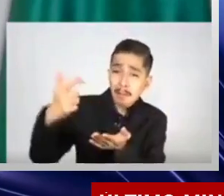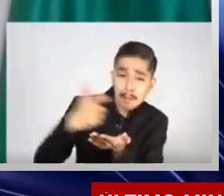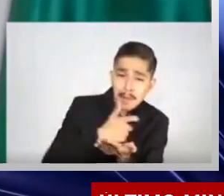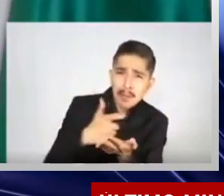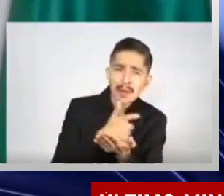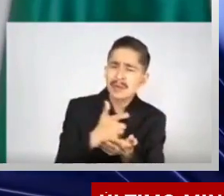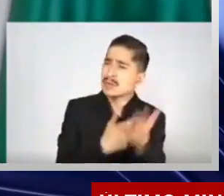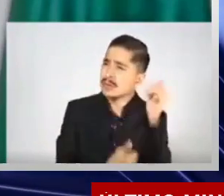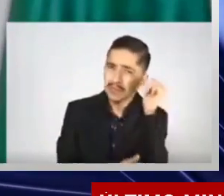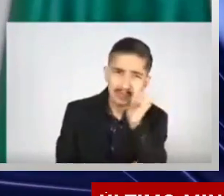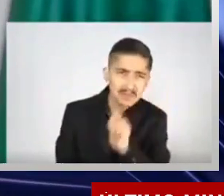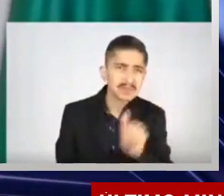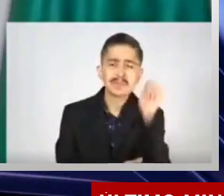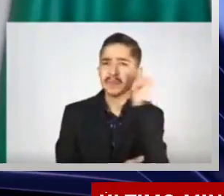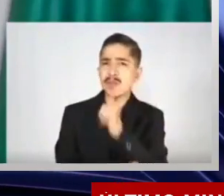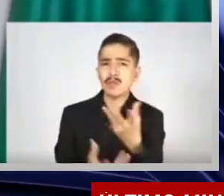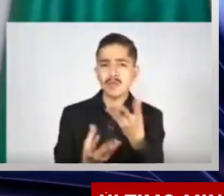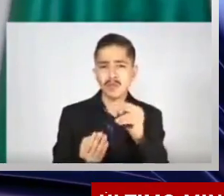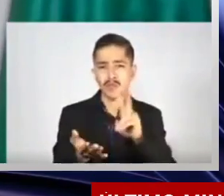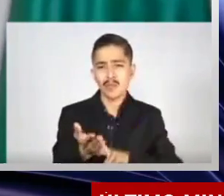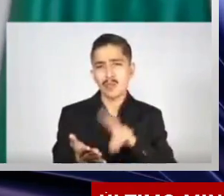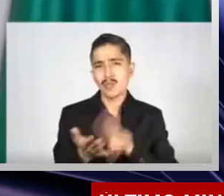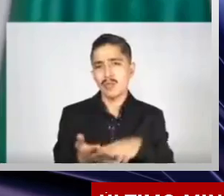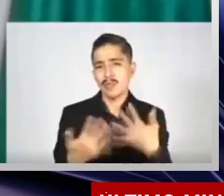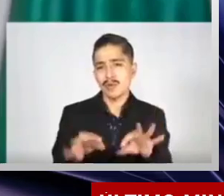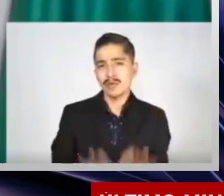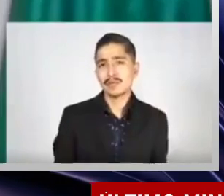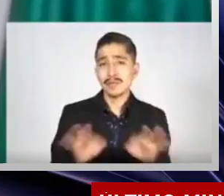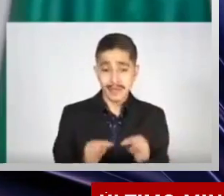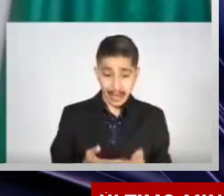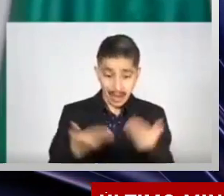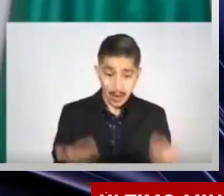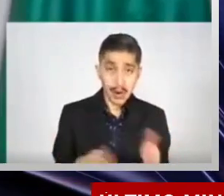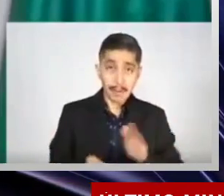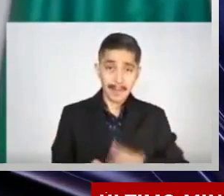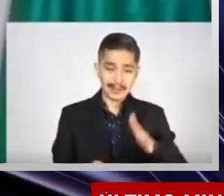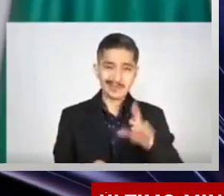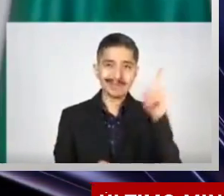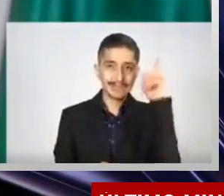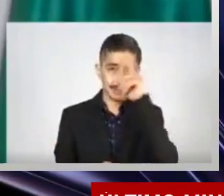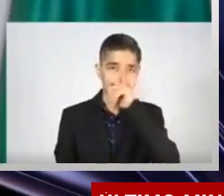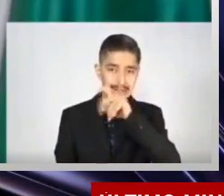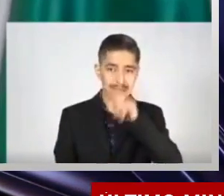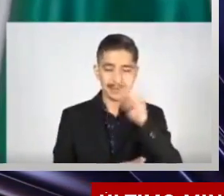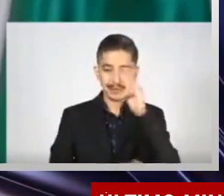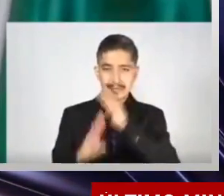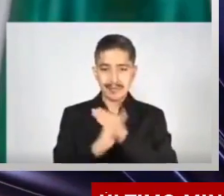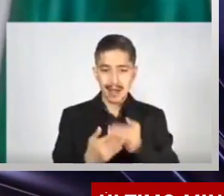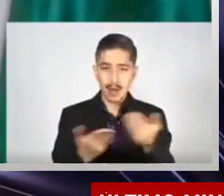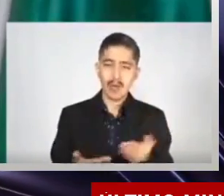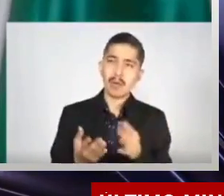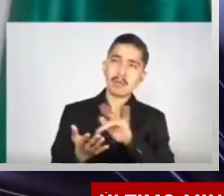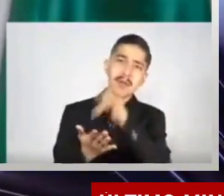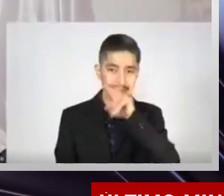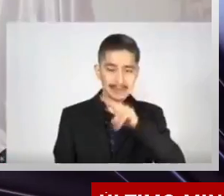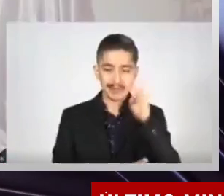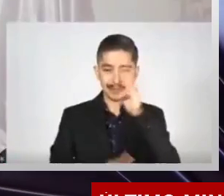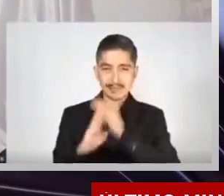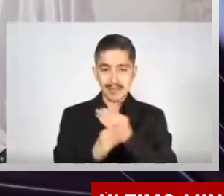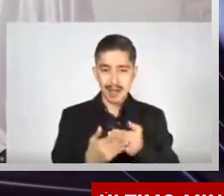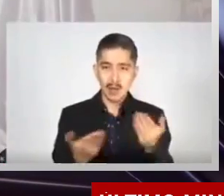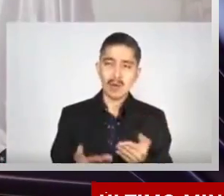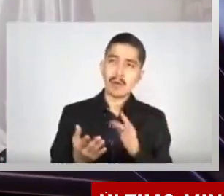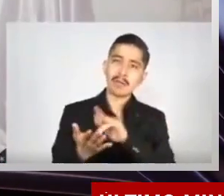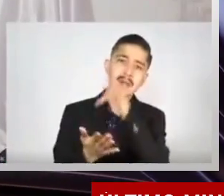de michoacán sus aportaciones siempre son de mucho valor más ahora en tiempos tan difíciles